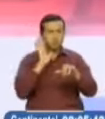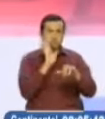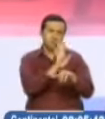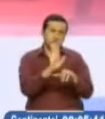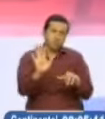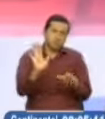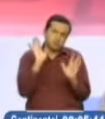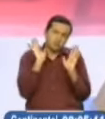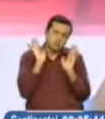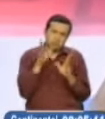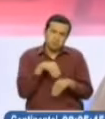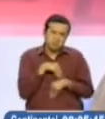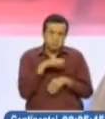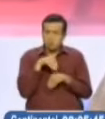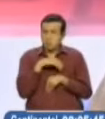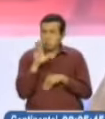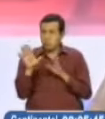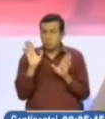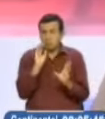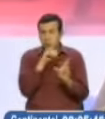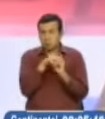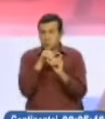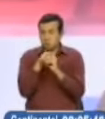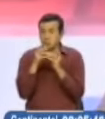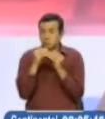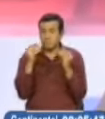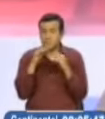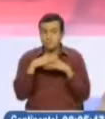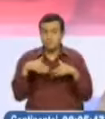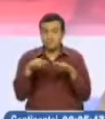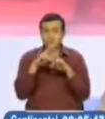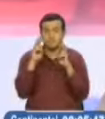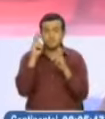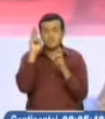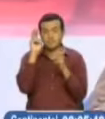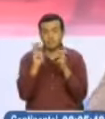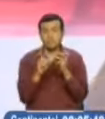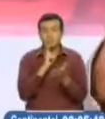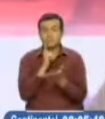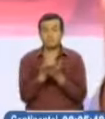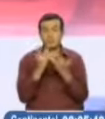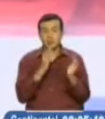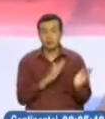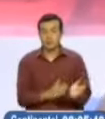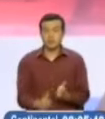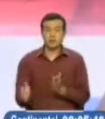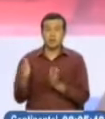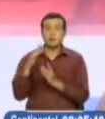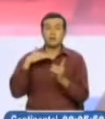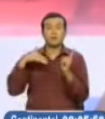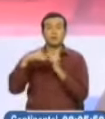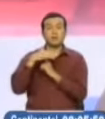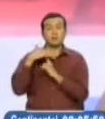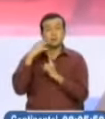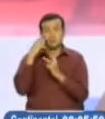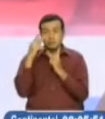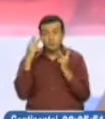quien su posicionamiento, pero hay una discusión de fondo en relación a algunos temas, también se manejan cuestiones superficiales y